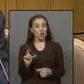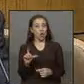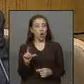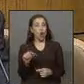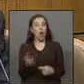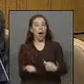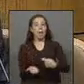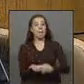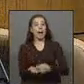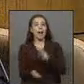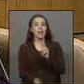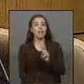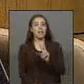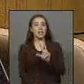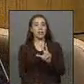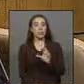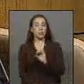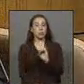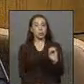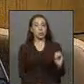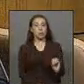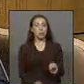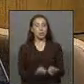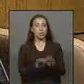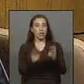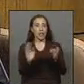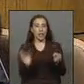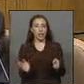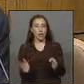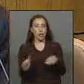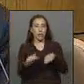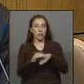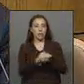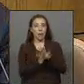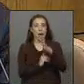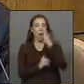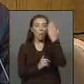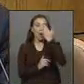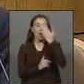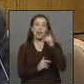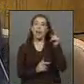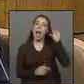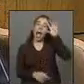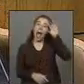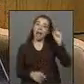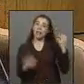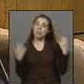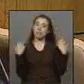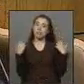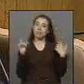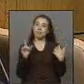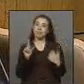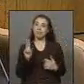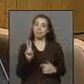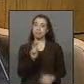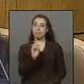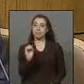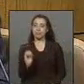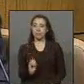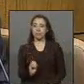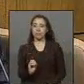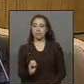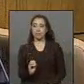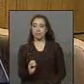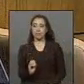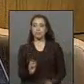un 28% del túnel de Agua Negra y Argentina un 72%, porque